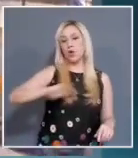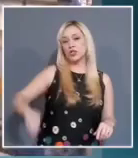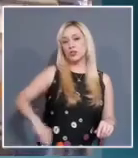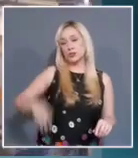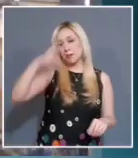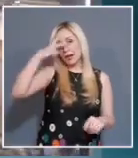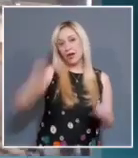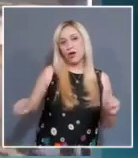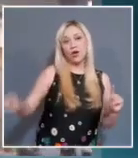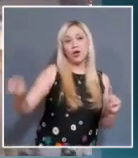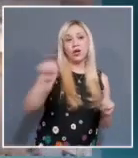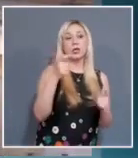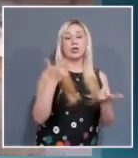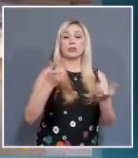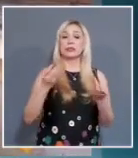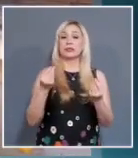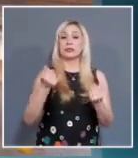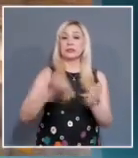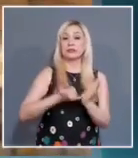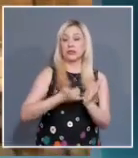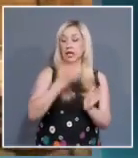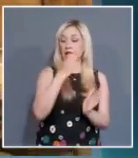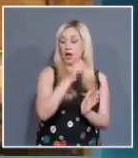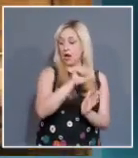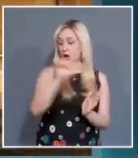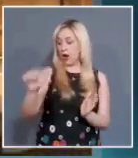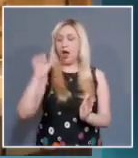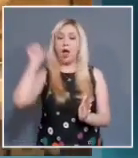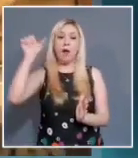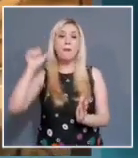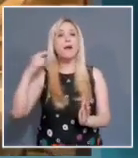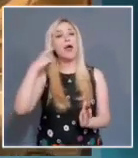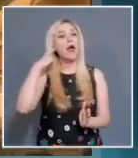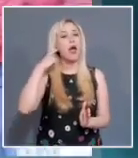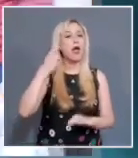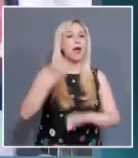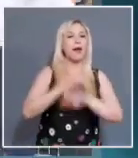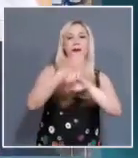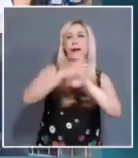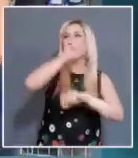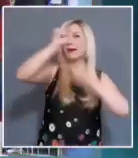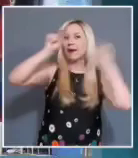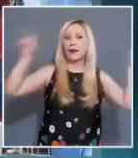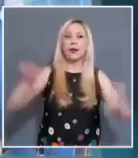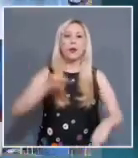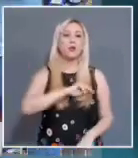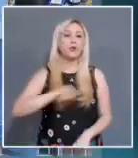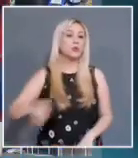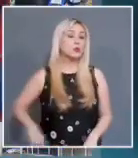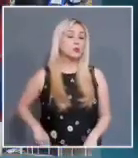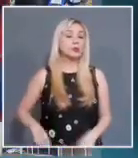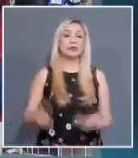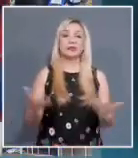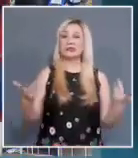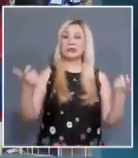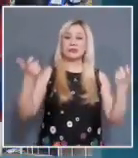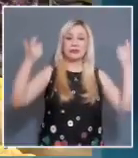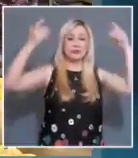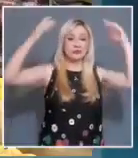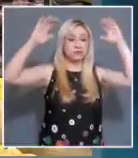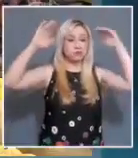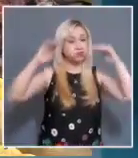Hacienda, de enero a abril, las participaciones a los estados y municipios tuvieron su mayor descenso en 14